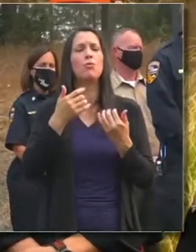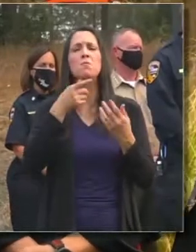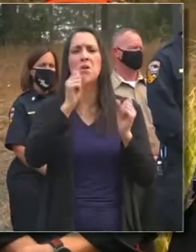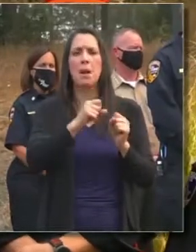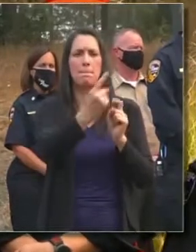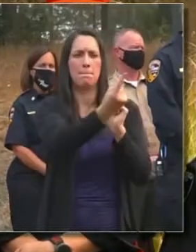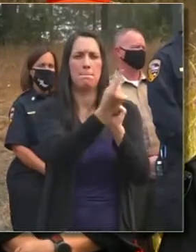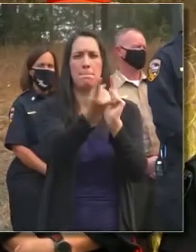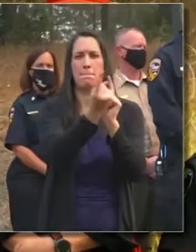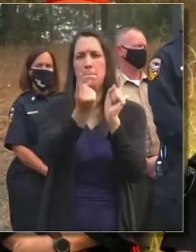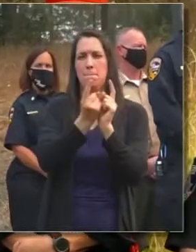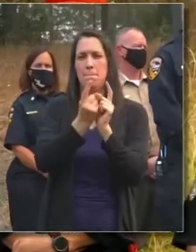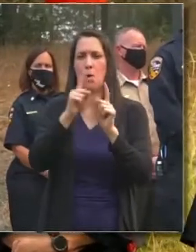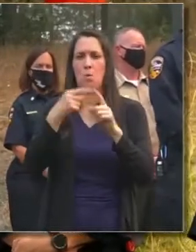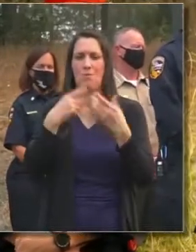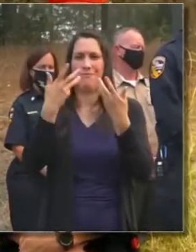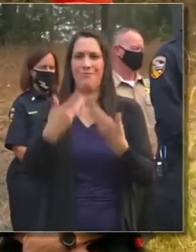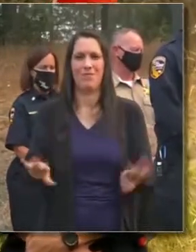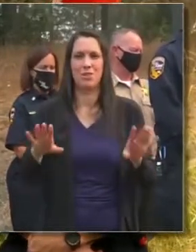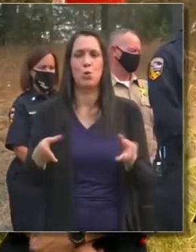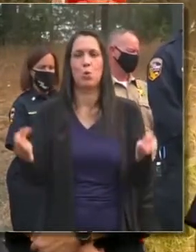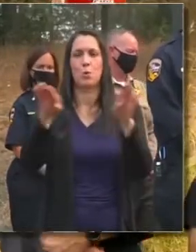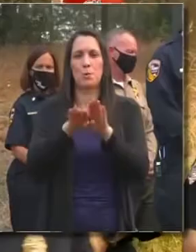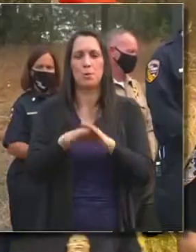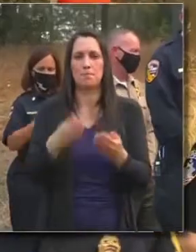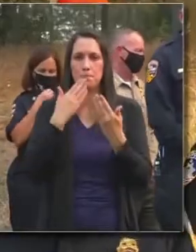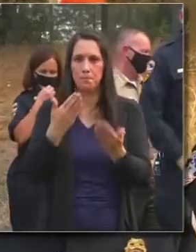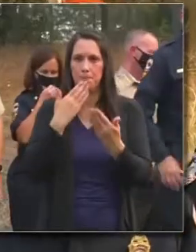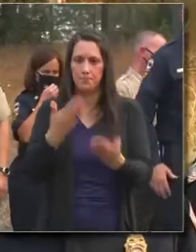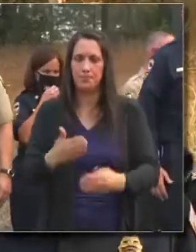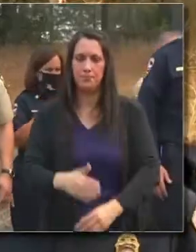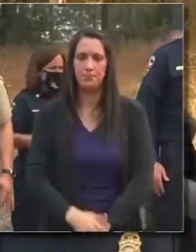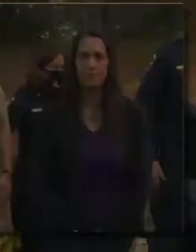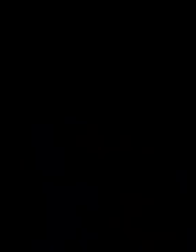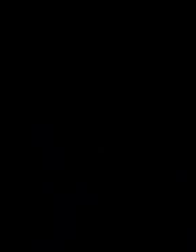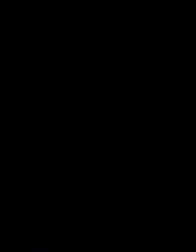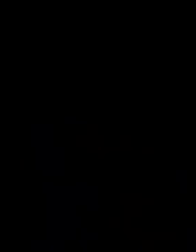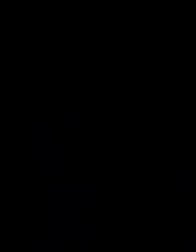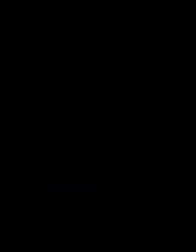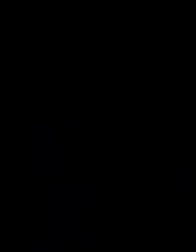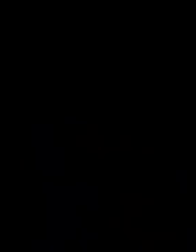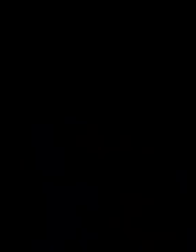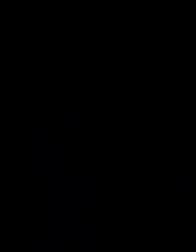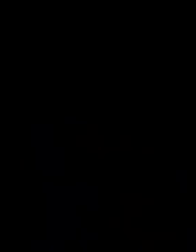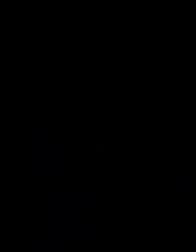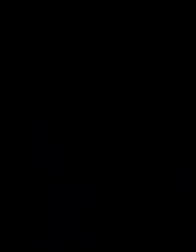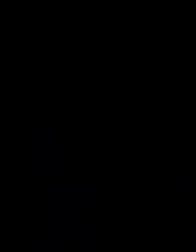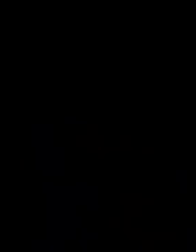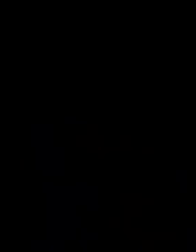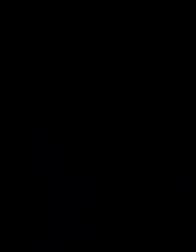preguntas individuales con conversaciones individuales y con esto termina la conferencia de prensa gracias